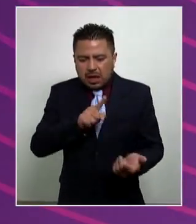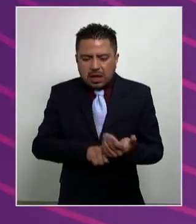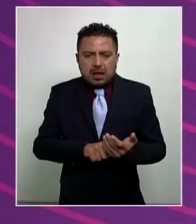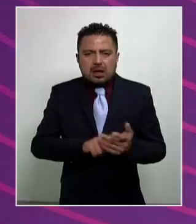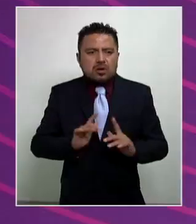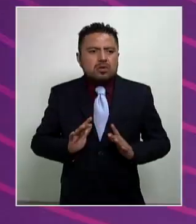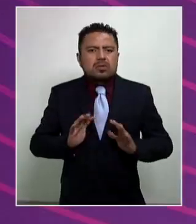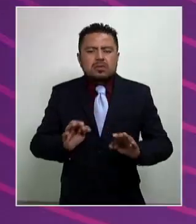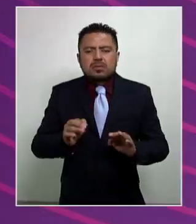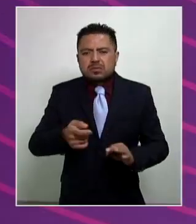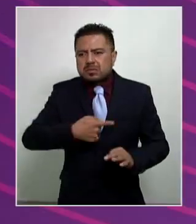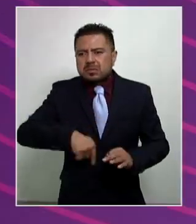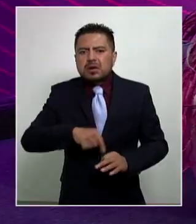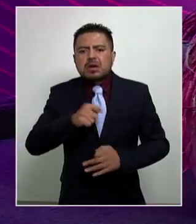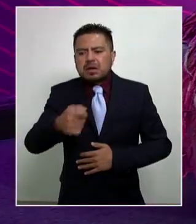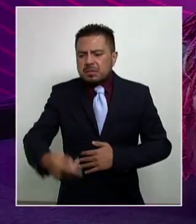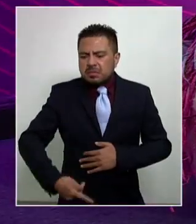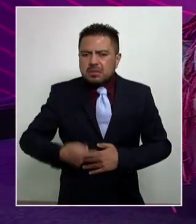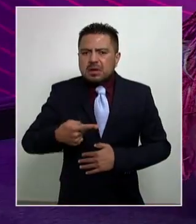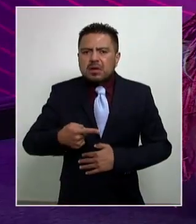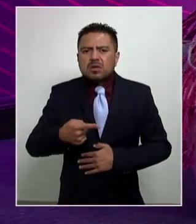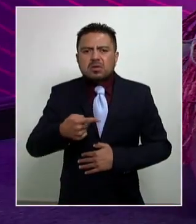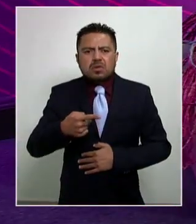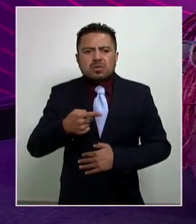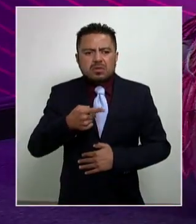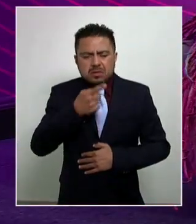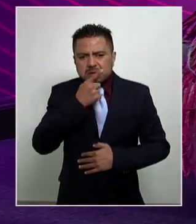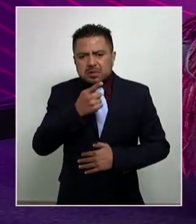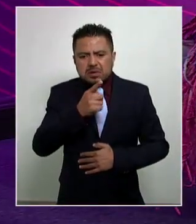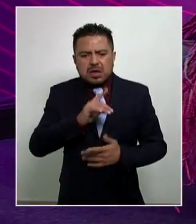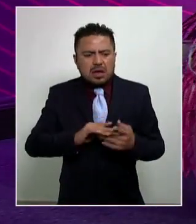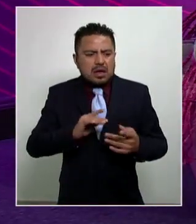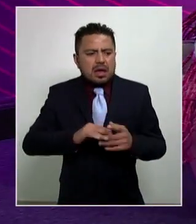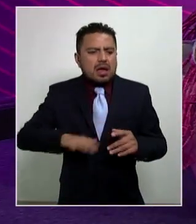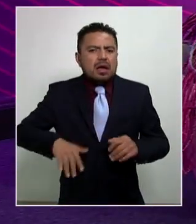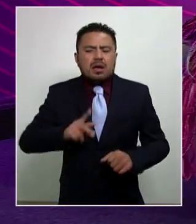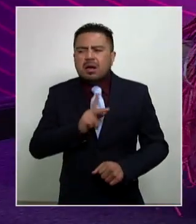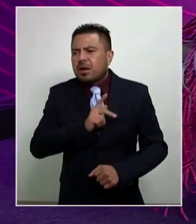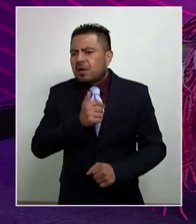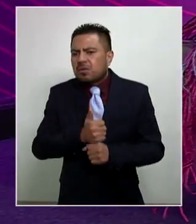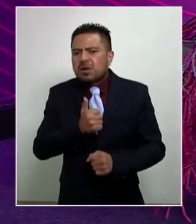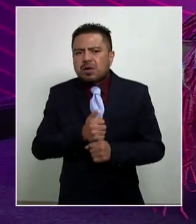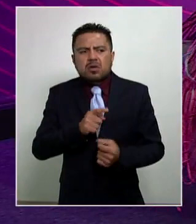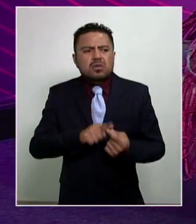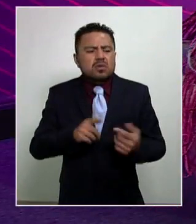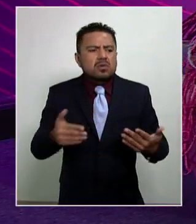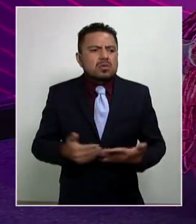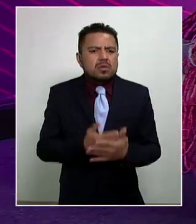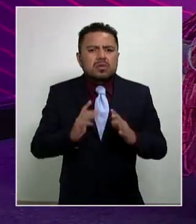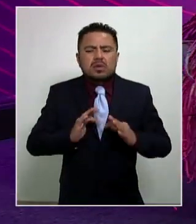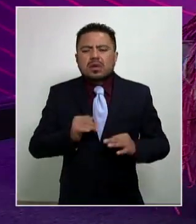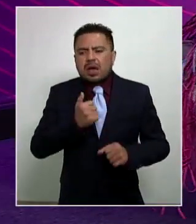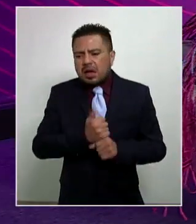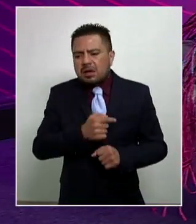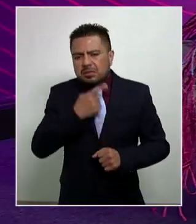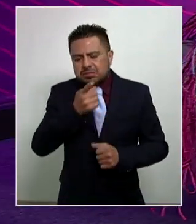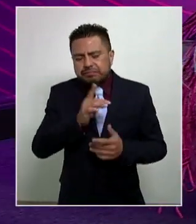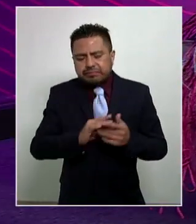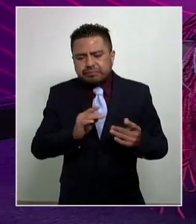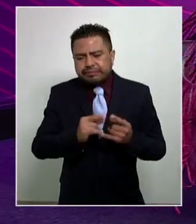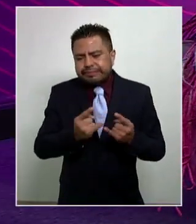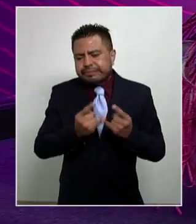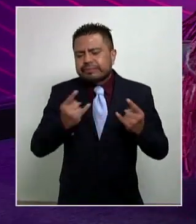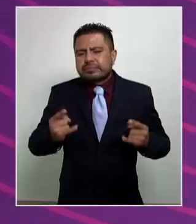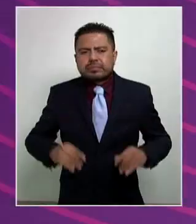mismo origen. Entonces preguntas y dices, a ver, abuela, ¿de dónde eres? Tu abuela te cuenta narrativas de vida.